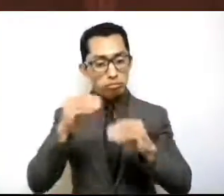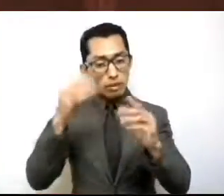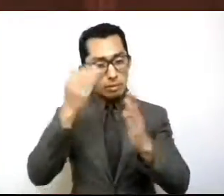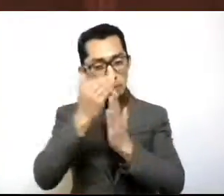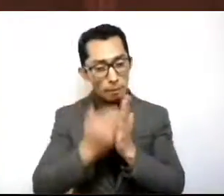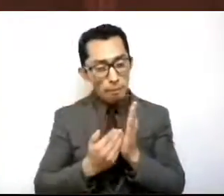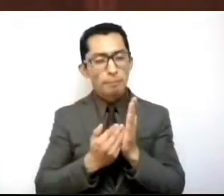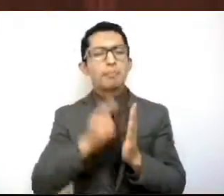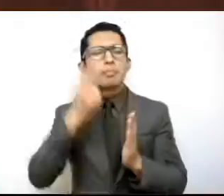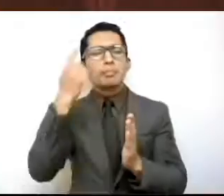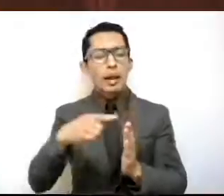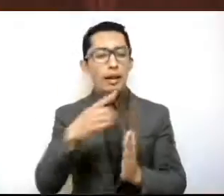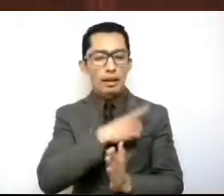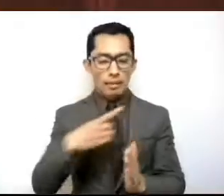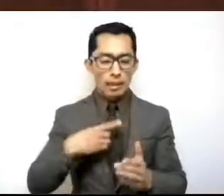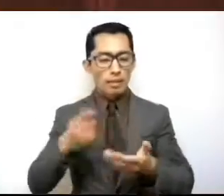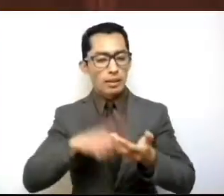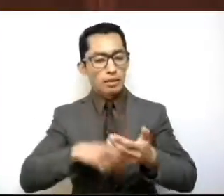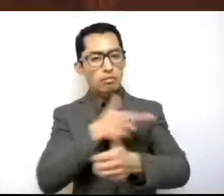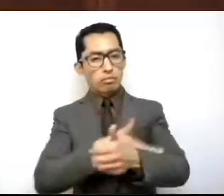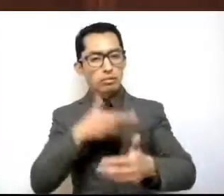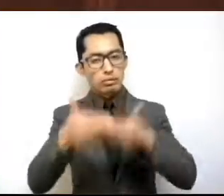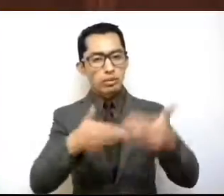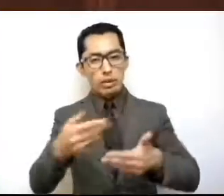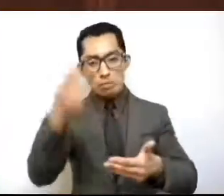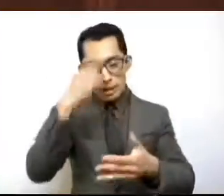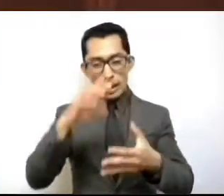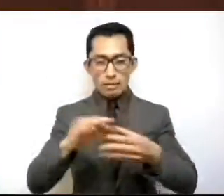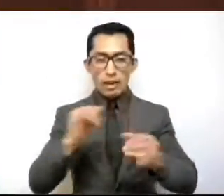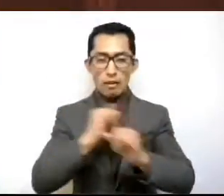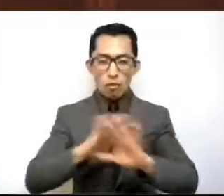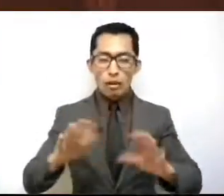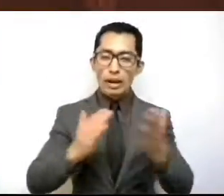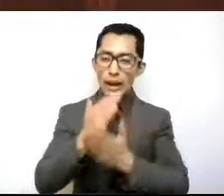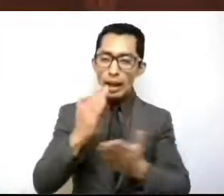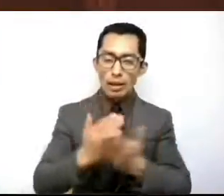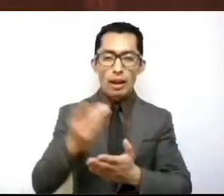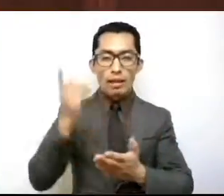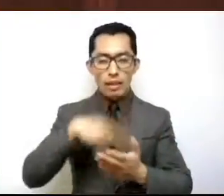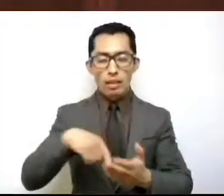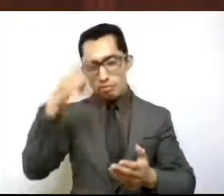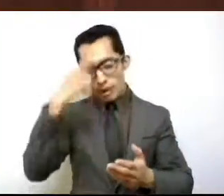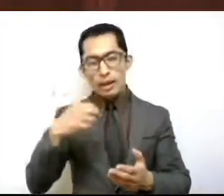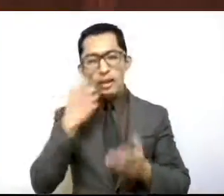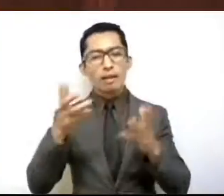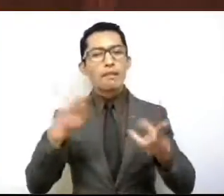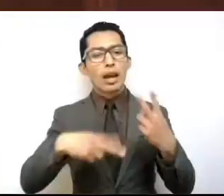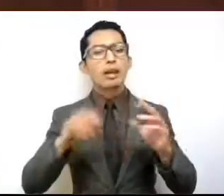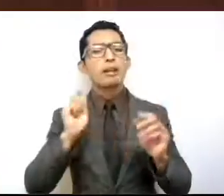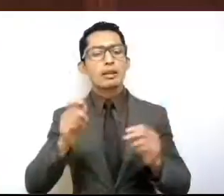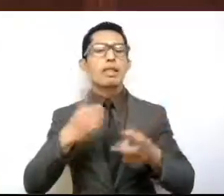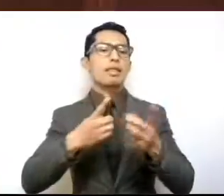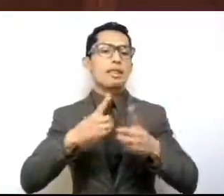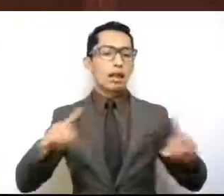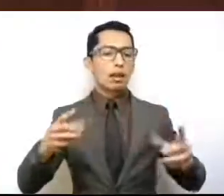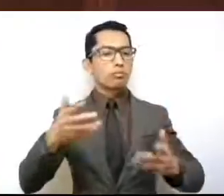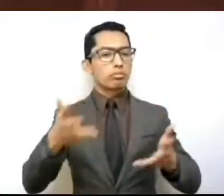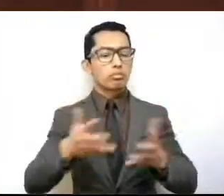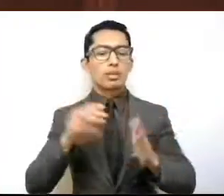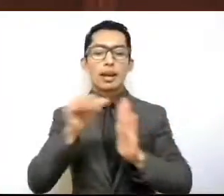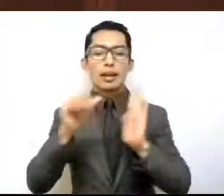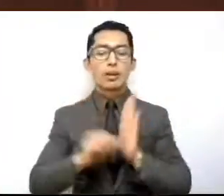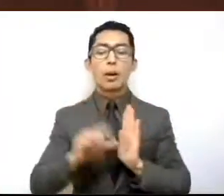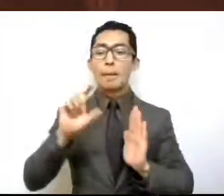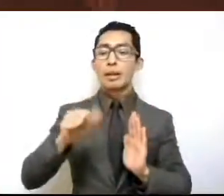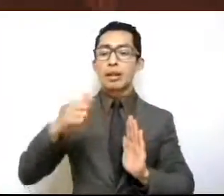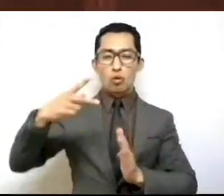hacer eficientes los procedimientos de rendición de cuentas y de transparencia para fomentar el desarrollo. El artículo 26 de